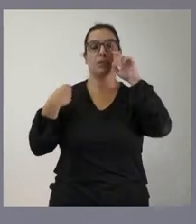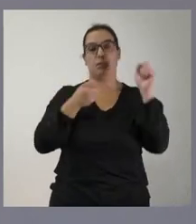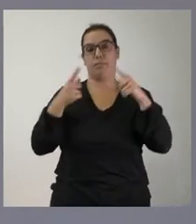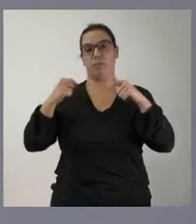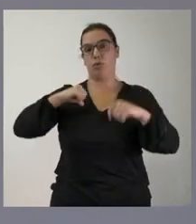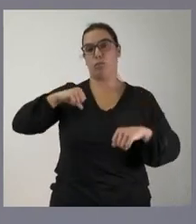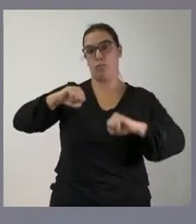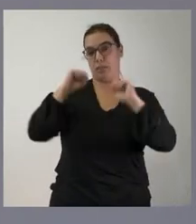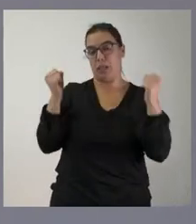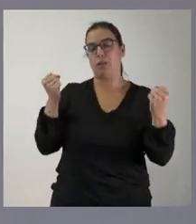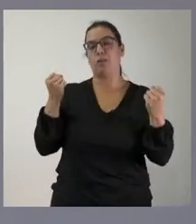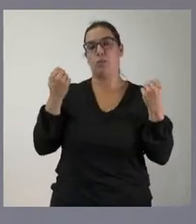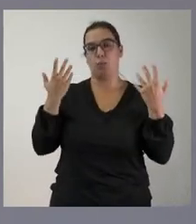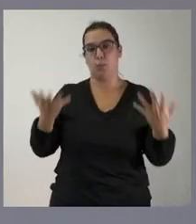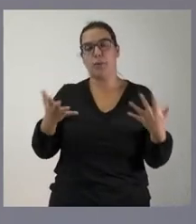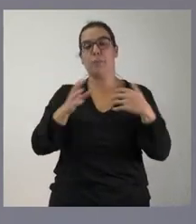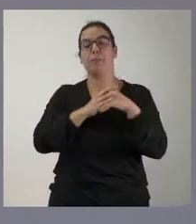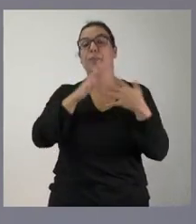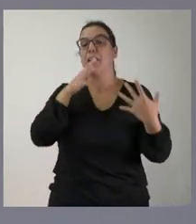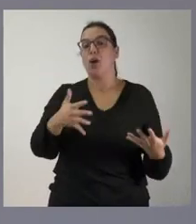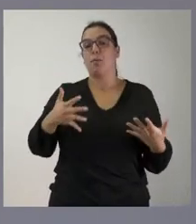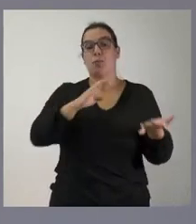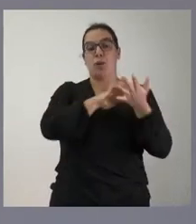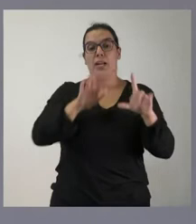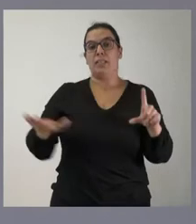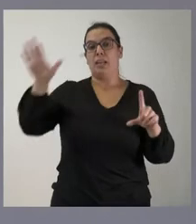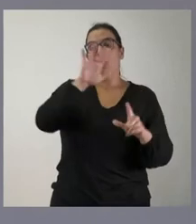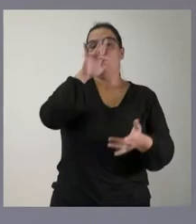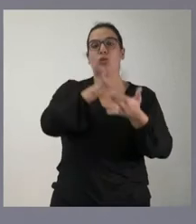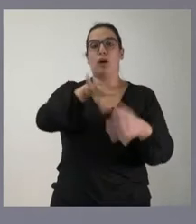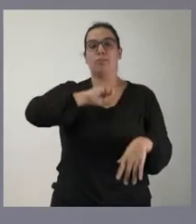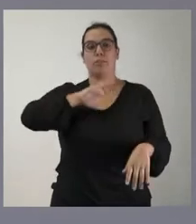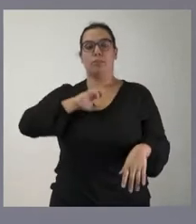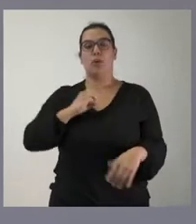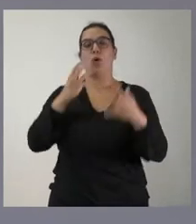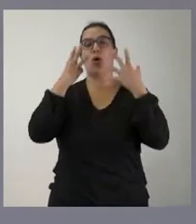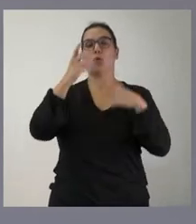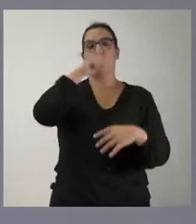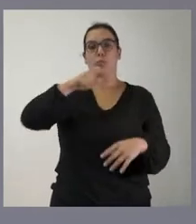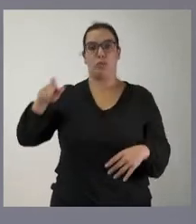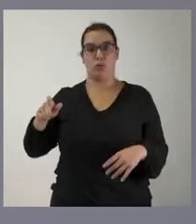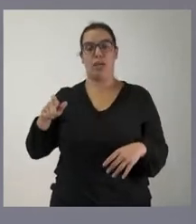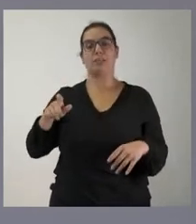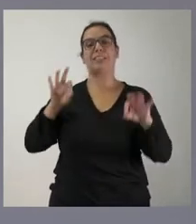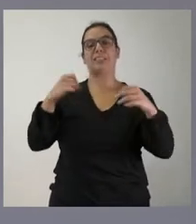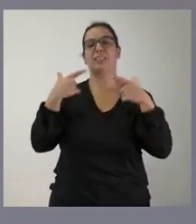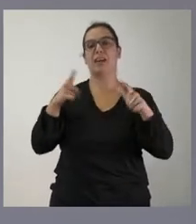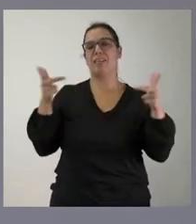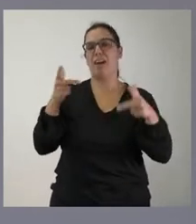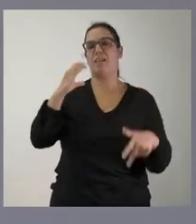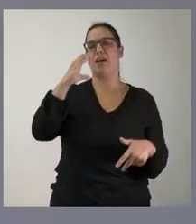hospitalarios y sanitarios tenemos en este momento en Castellón 8 pacientes covid en unidades de críticos